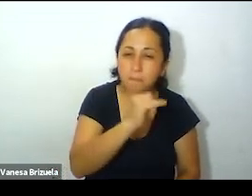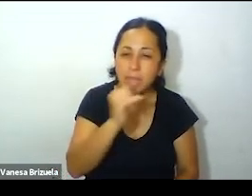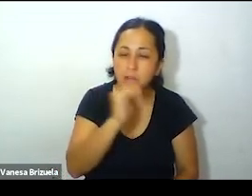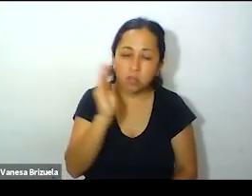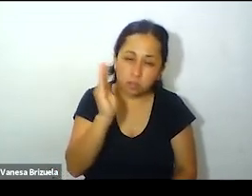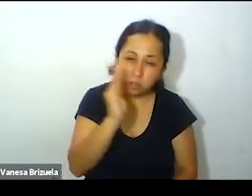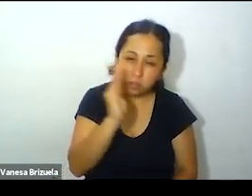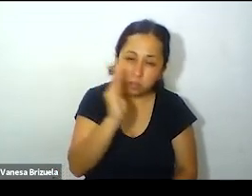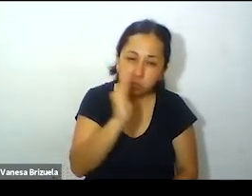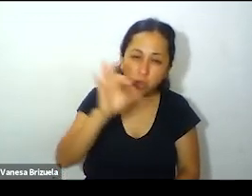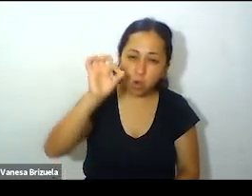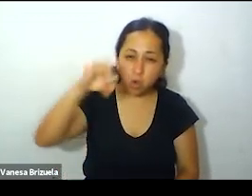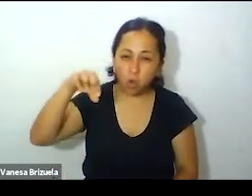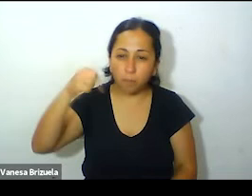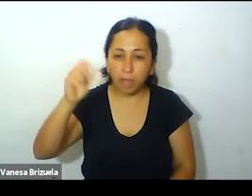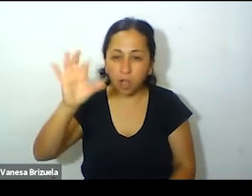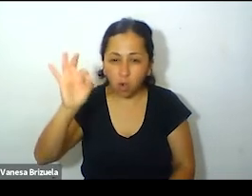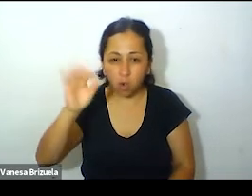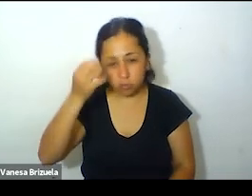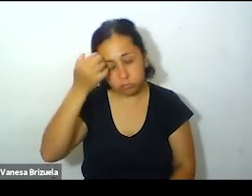se lee bien lo que quiero escribir.